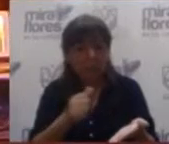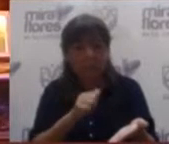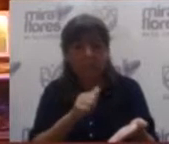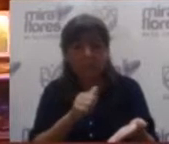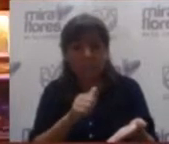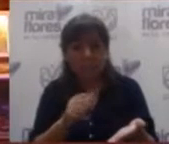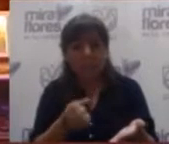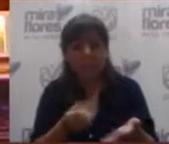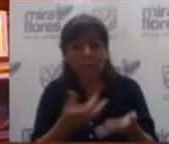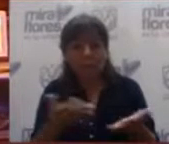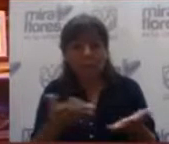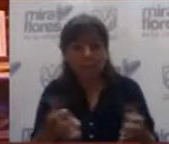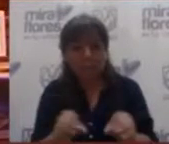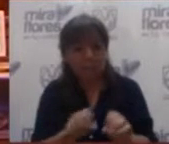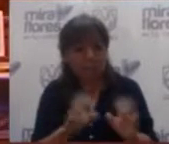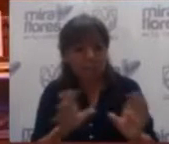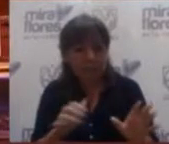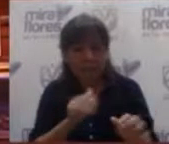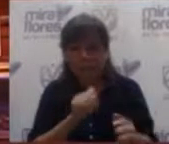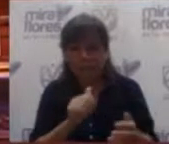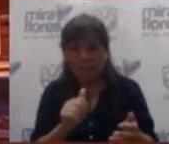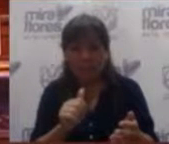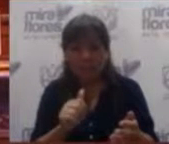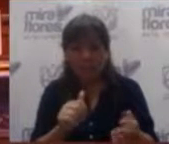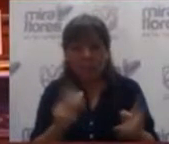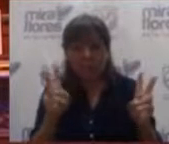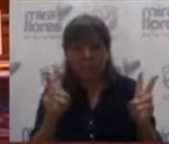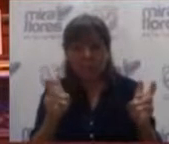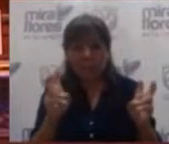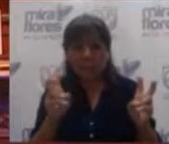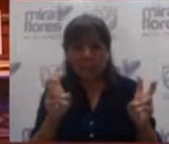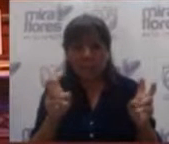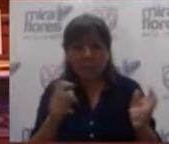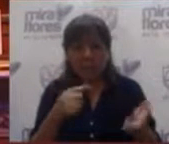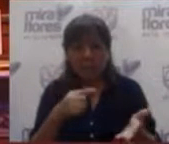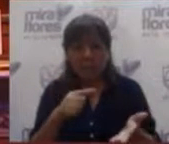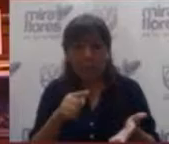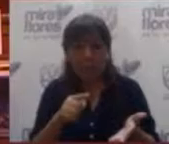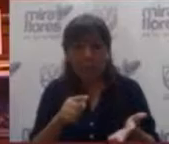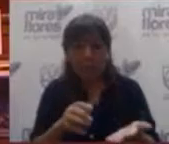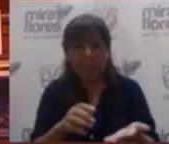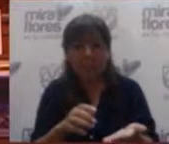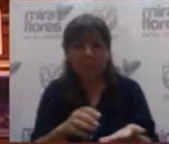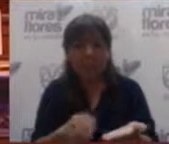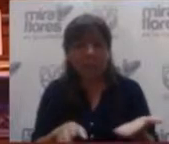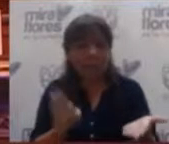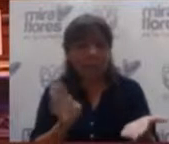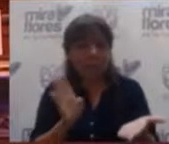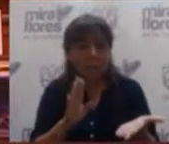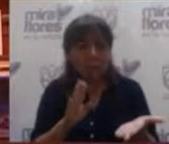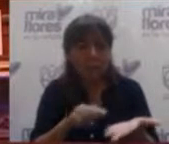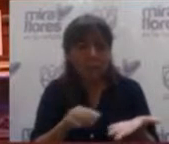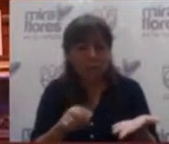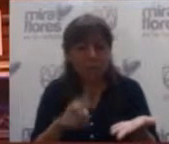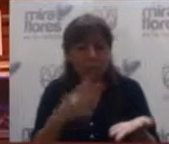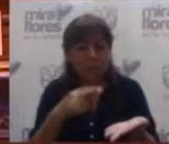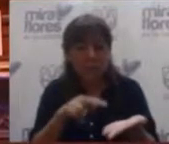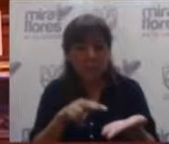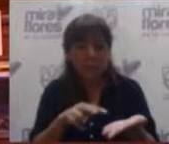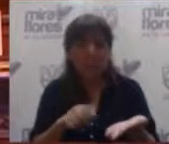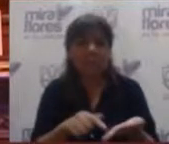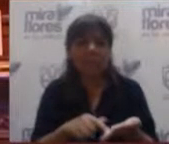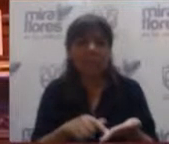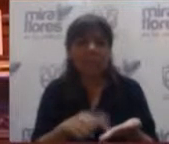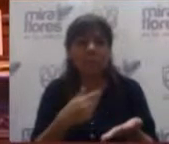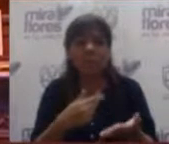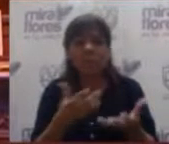temas de acumulación. El tema de la acumulación tiene, a mi juicio, una contradicción evidente, entonces me